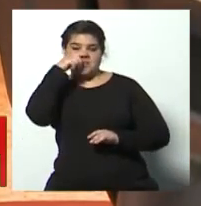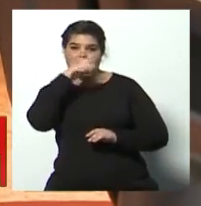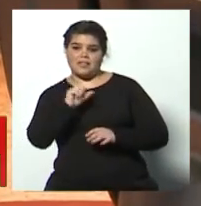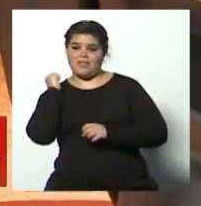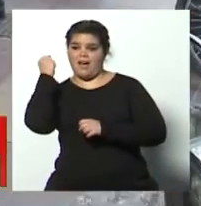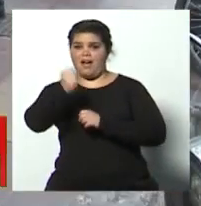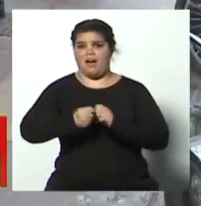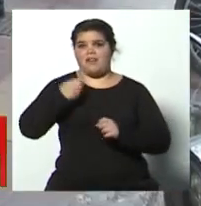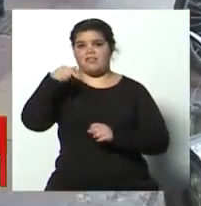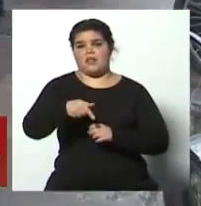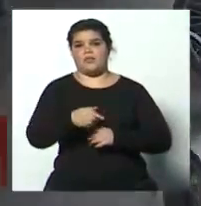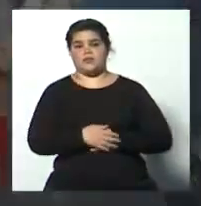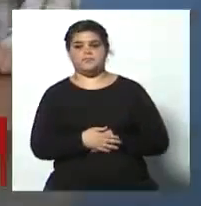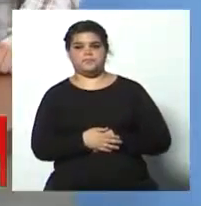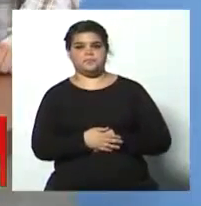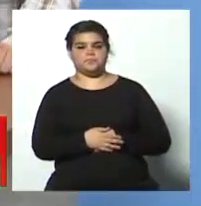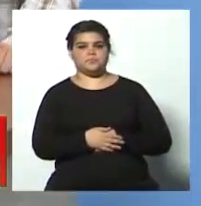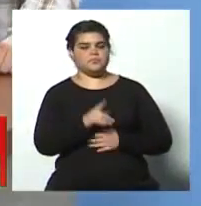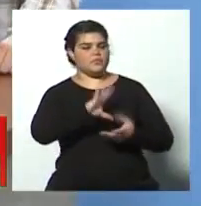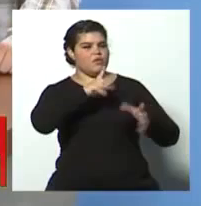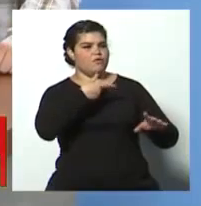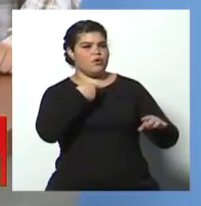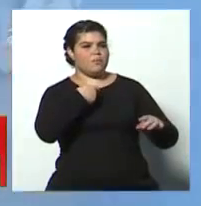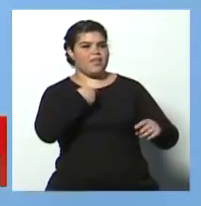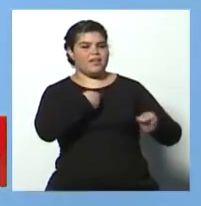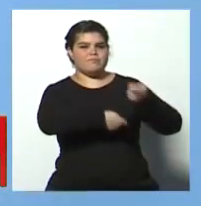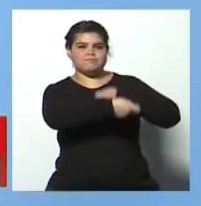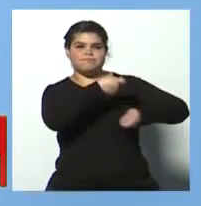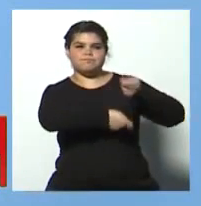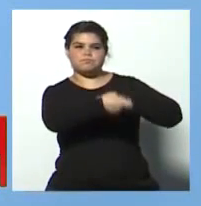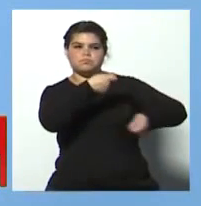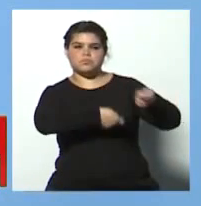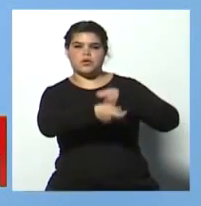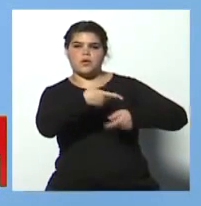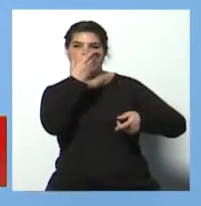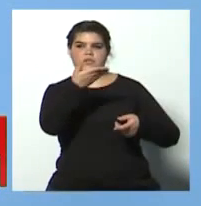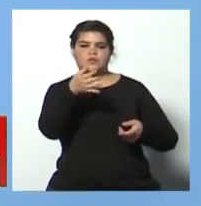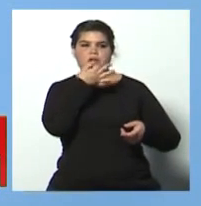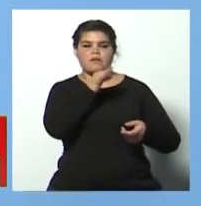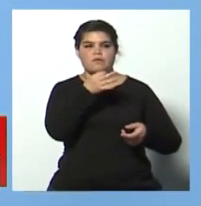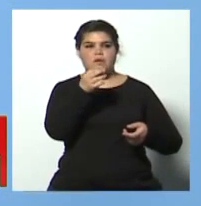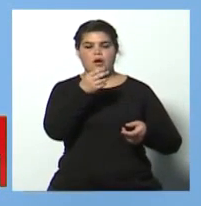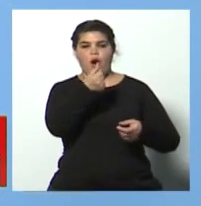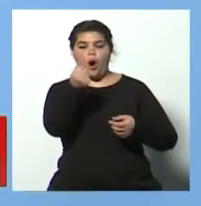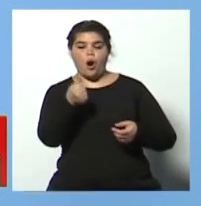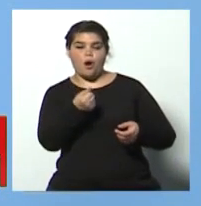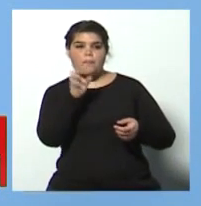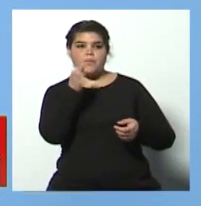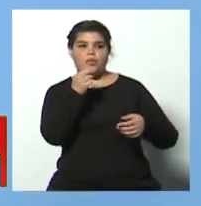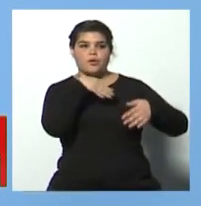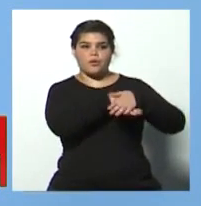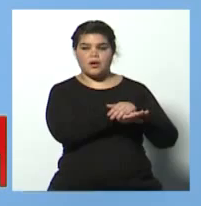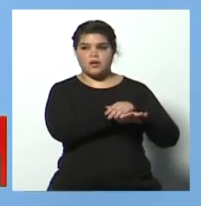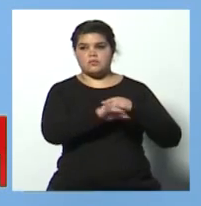al billete verde. Sergio, ¿hay un negocio detrás de esto, teniendo en cuenta que el que compra el dólar ahorro luego puede venderlo al claro, ilegal? Claro, claro que